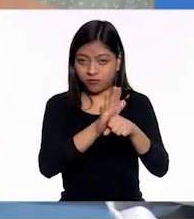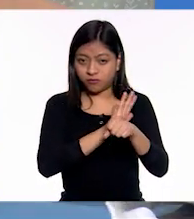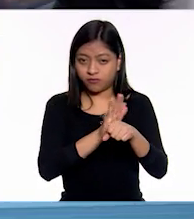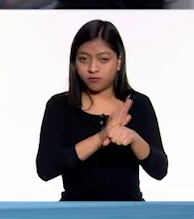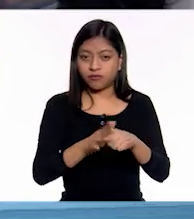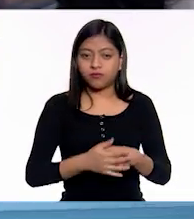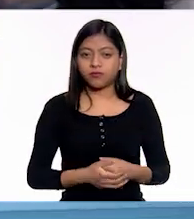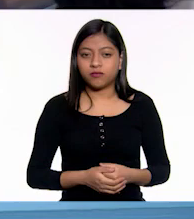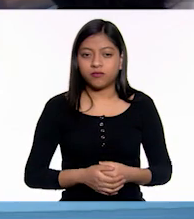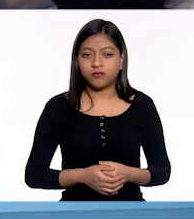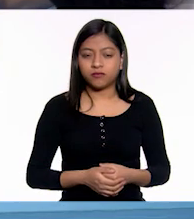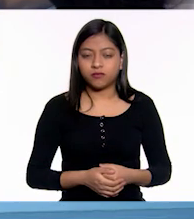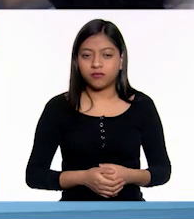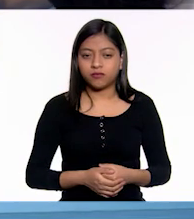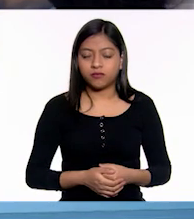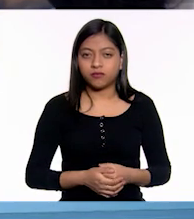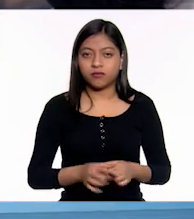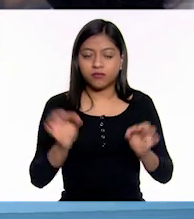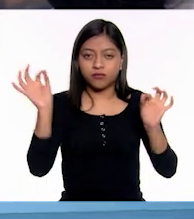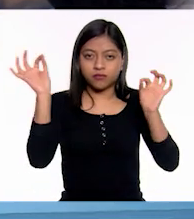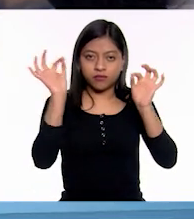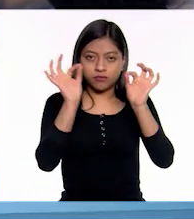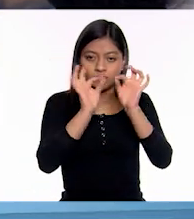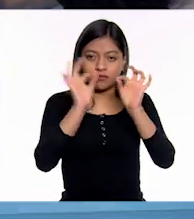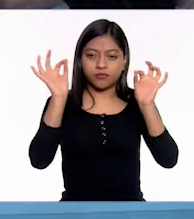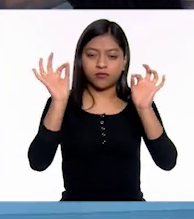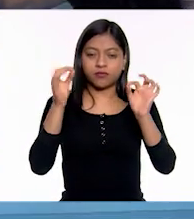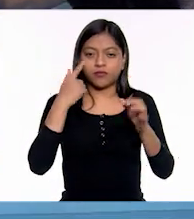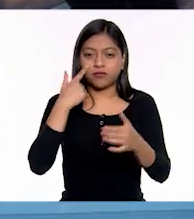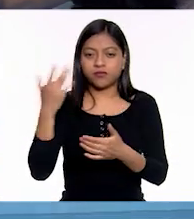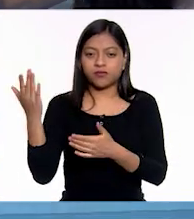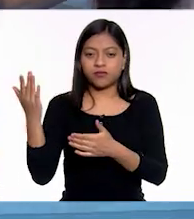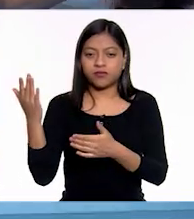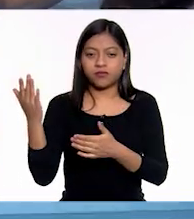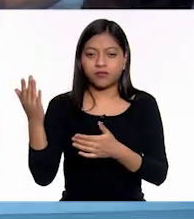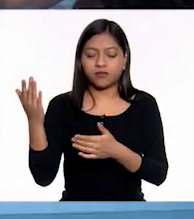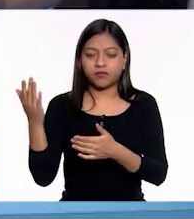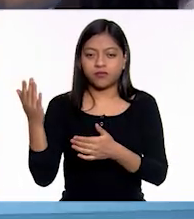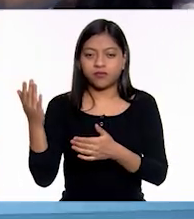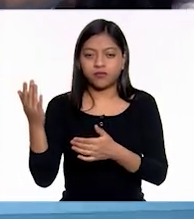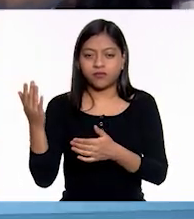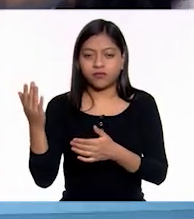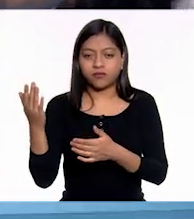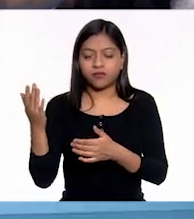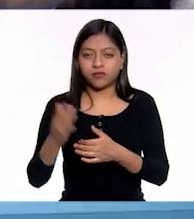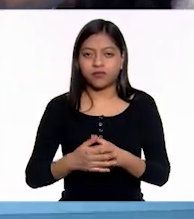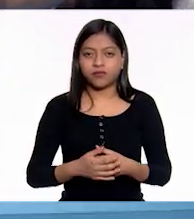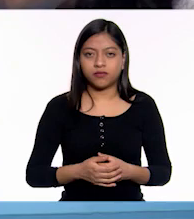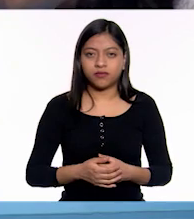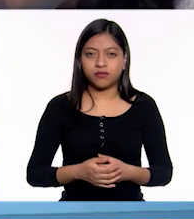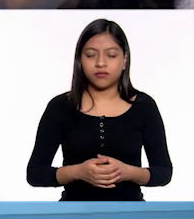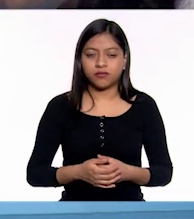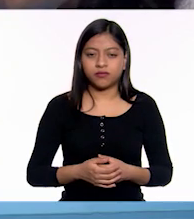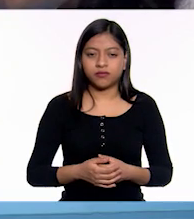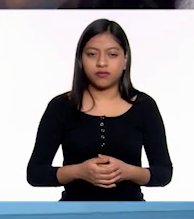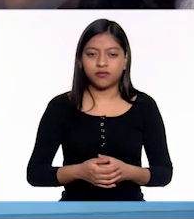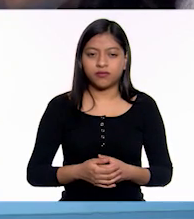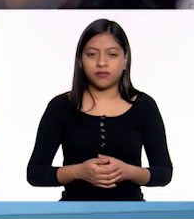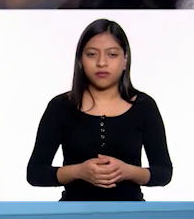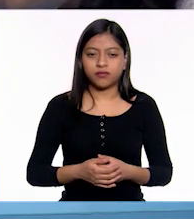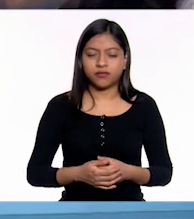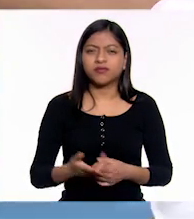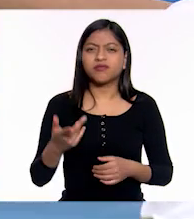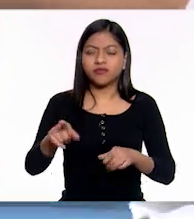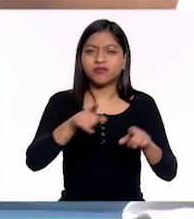A ver, maestra. Otra vez lo voy a hacer porque se movió. Miren, ahí está, ahí se ve. Muy leve, pero ahí se ve el movimiento. Ahí está. Cuando hace